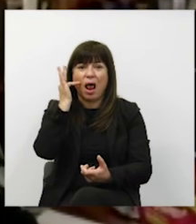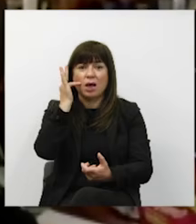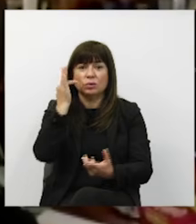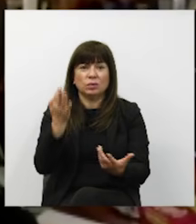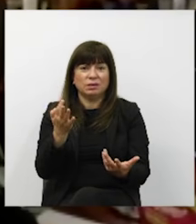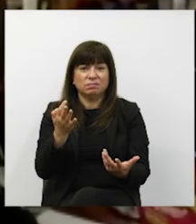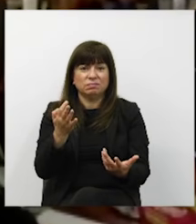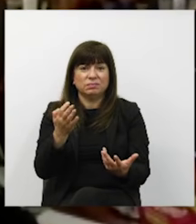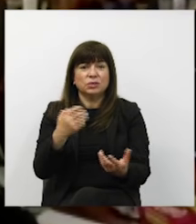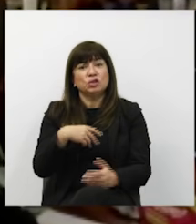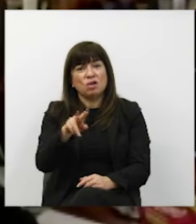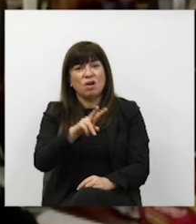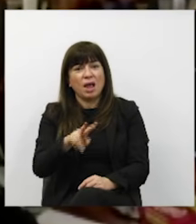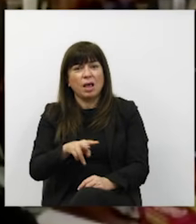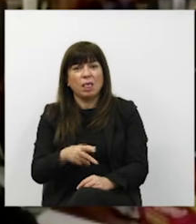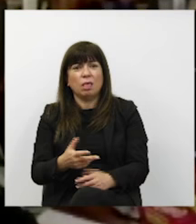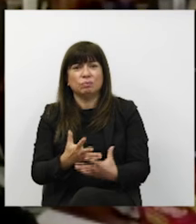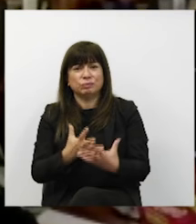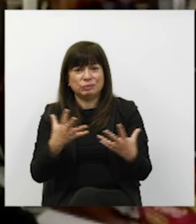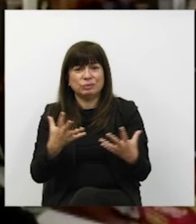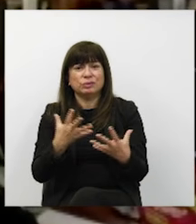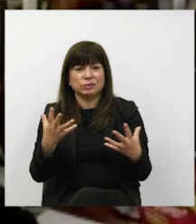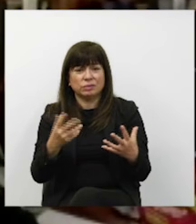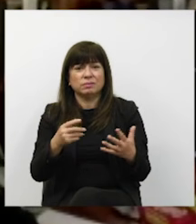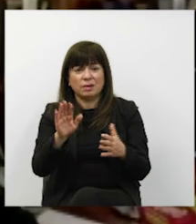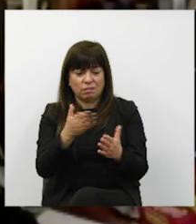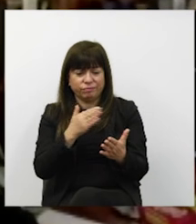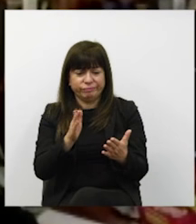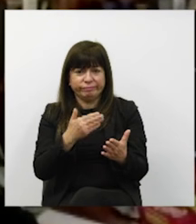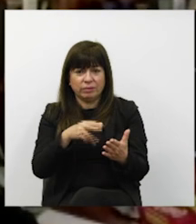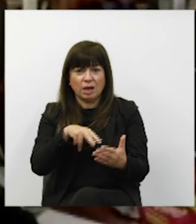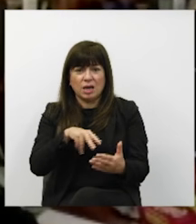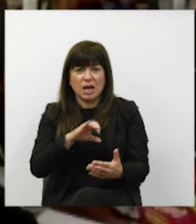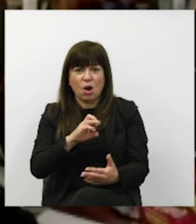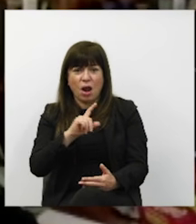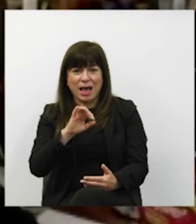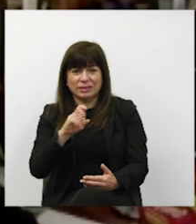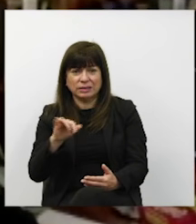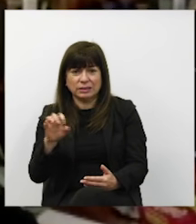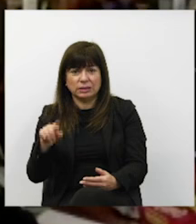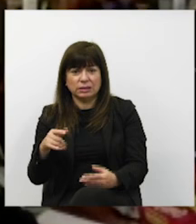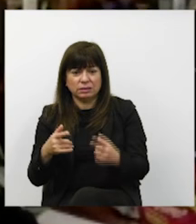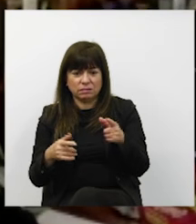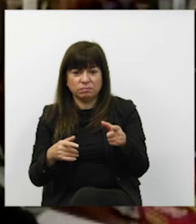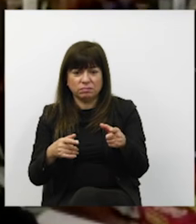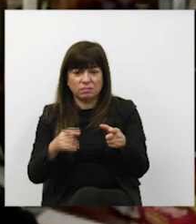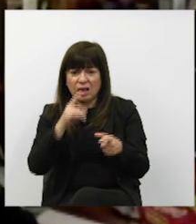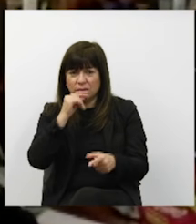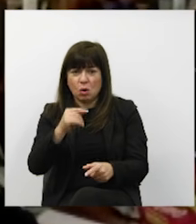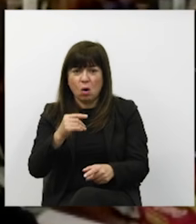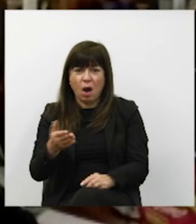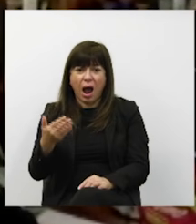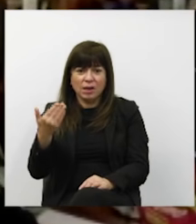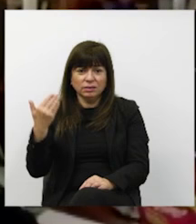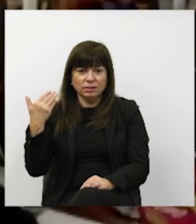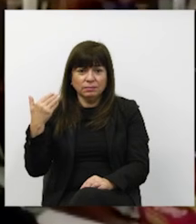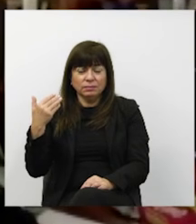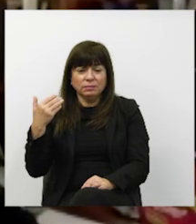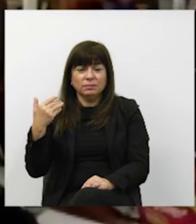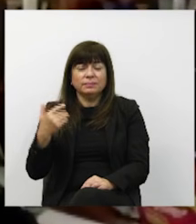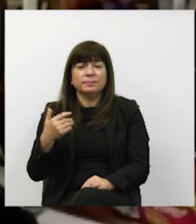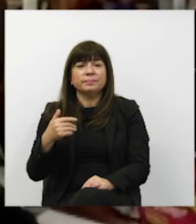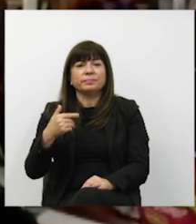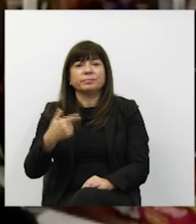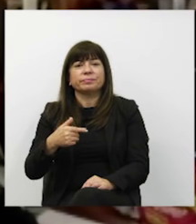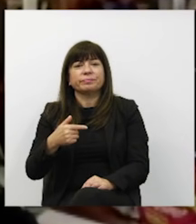he leído un montón de entrevistas a Nicolás Eizaguirre, ¿ya? Reciente, y no tan reciente, pero digamos desde que estamos en este